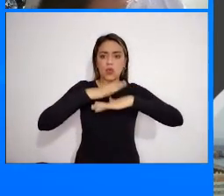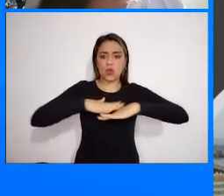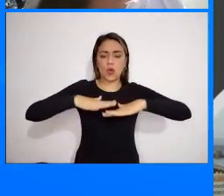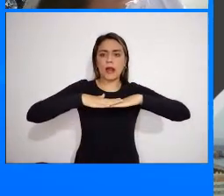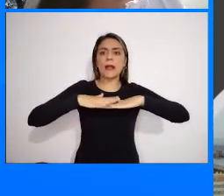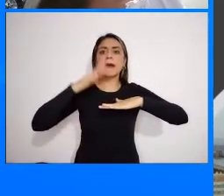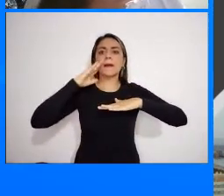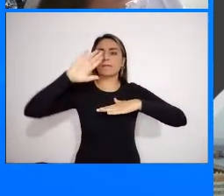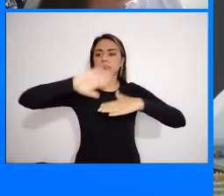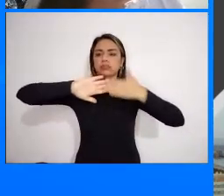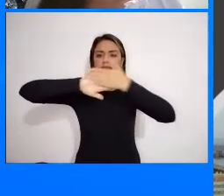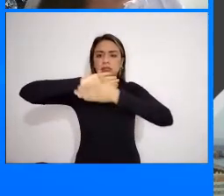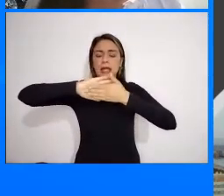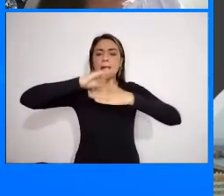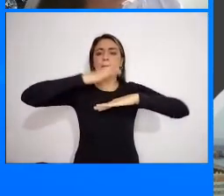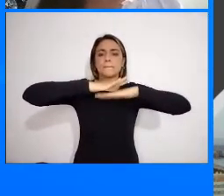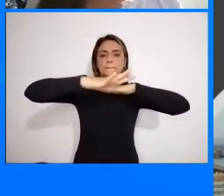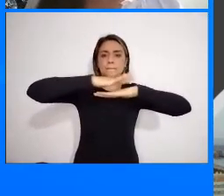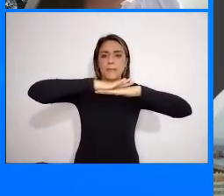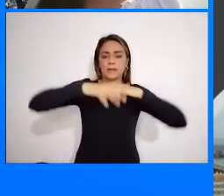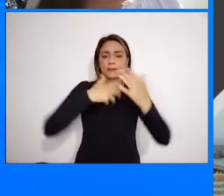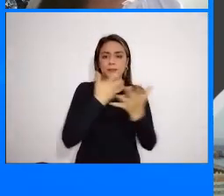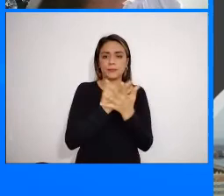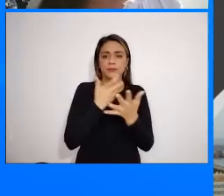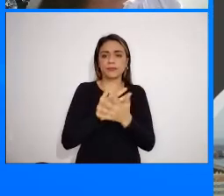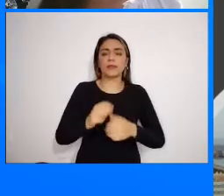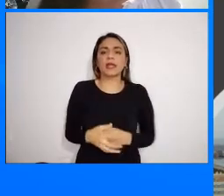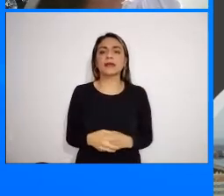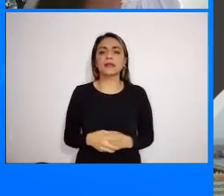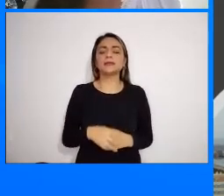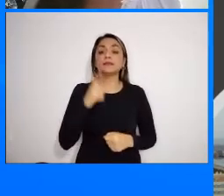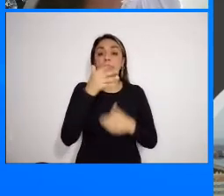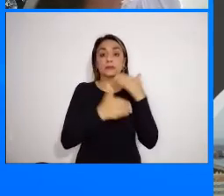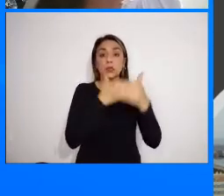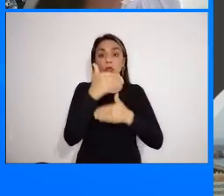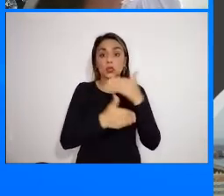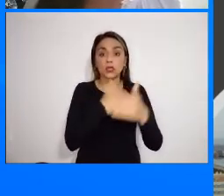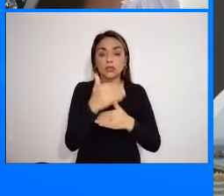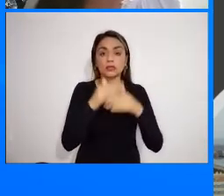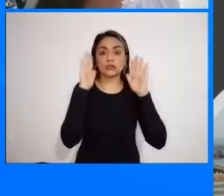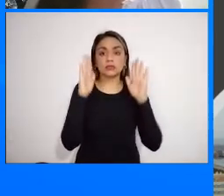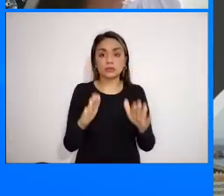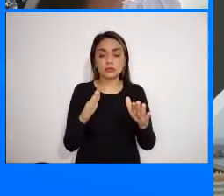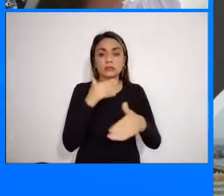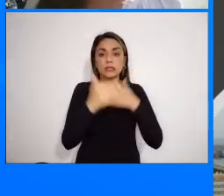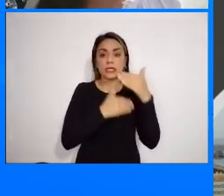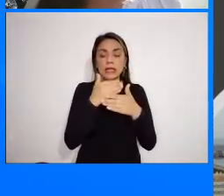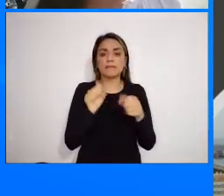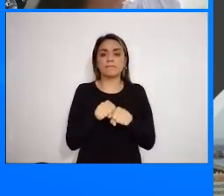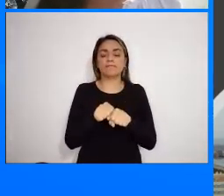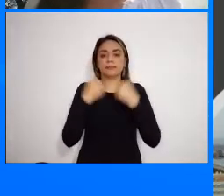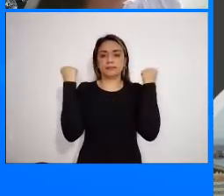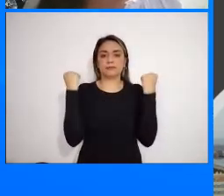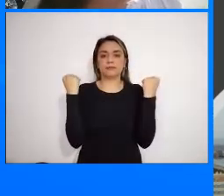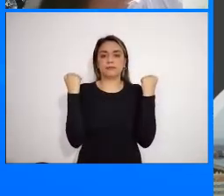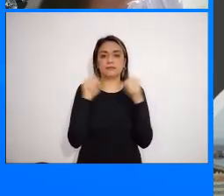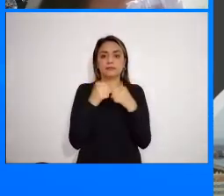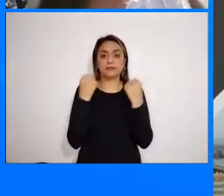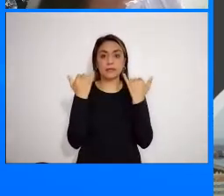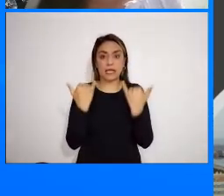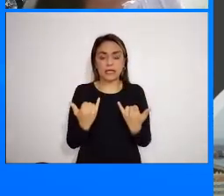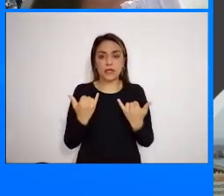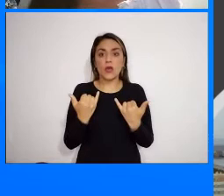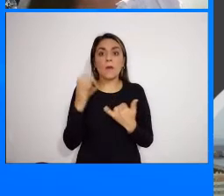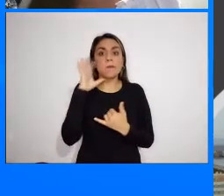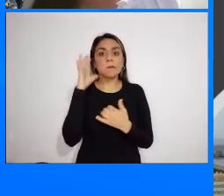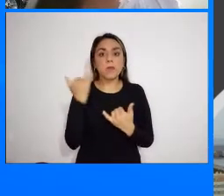del suelo marino y de las lagunas, que también pues tienen procesos de daño. Pues acá en este